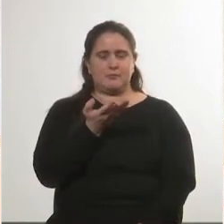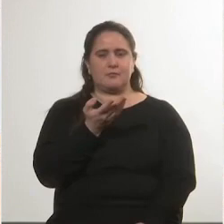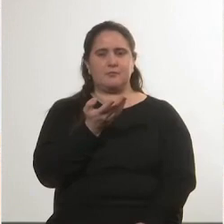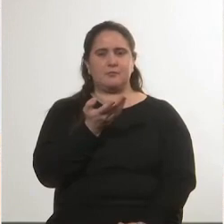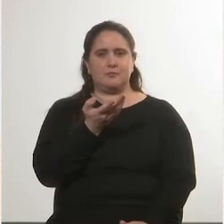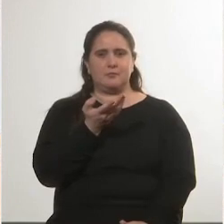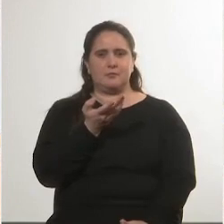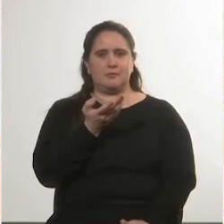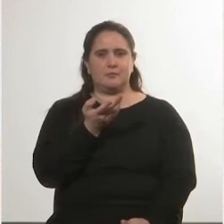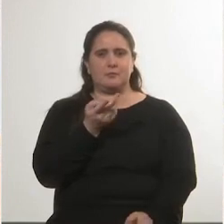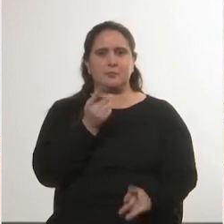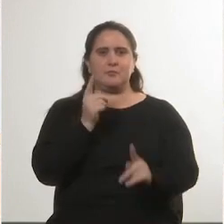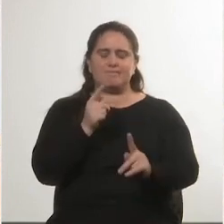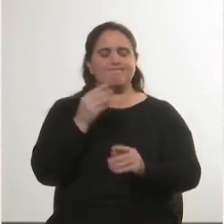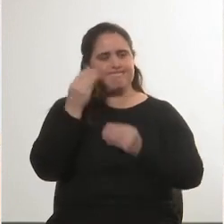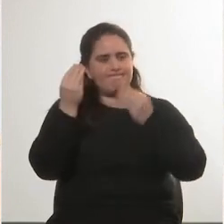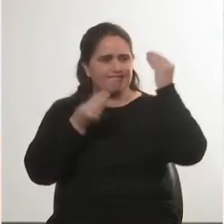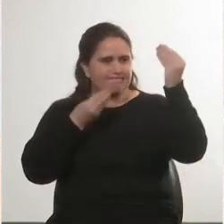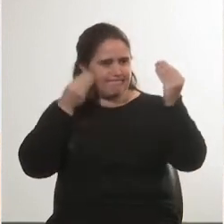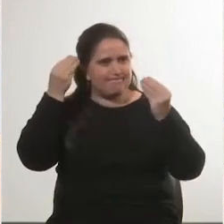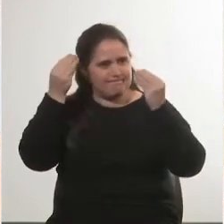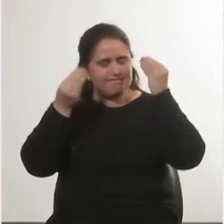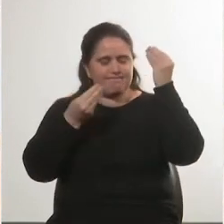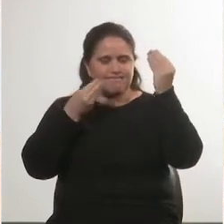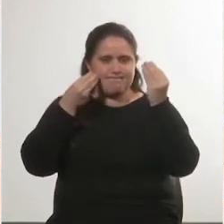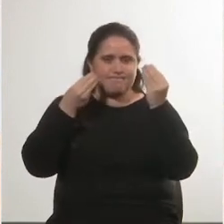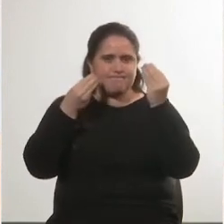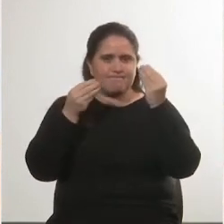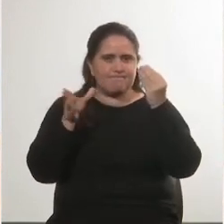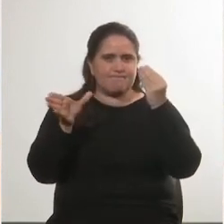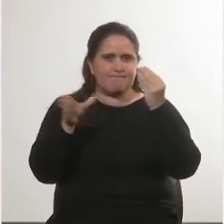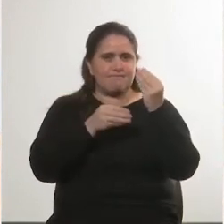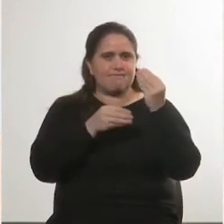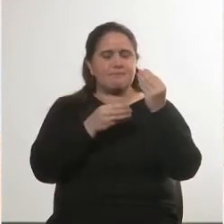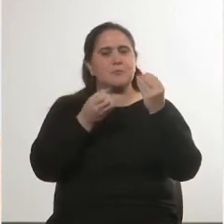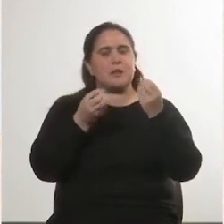hemiciclo muestra su preocupación por un tema